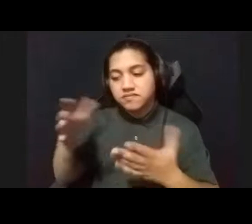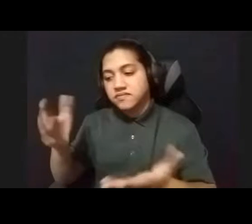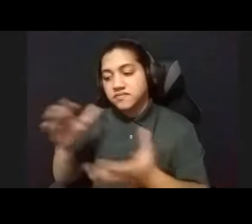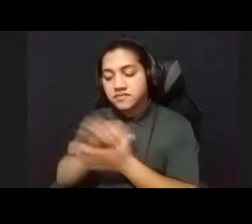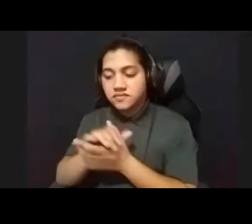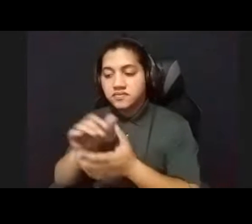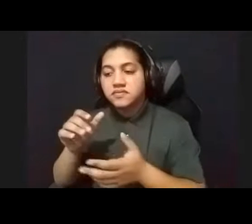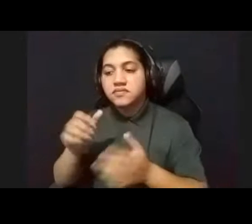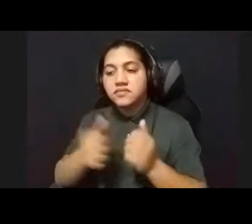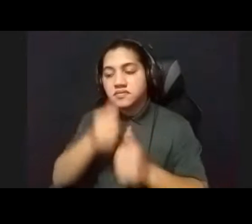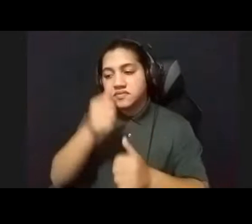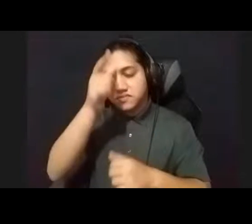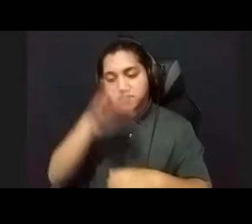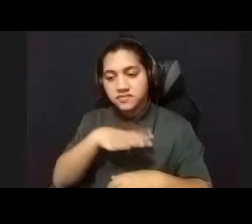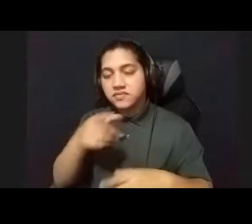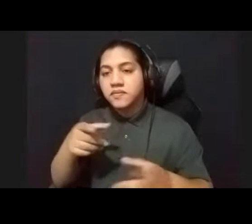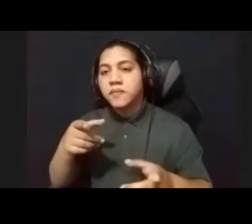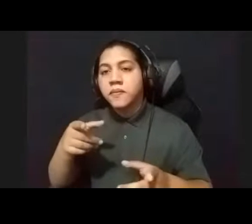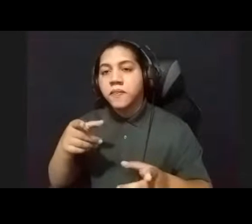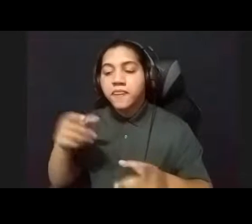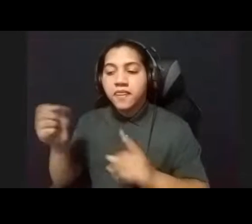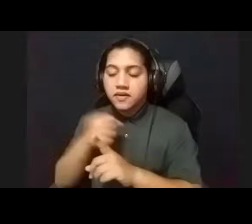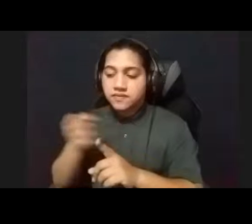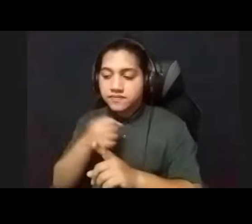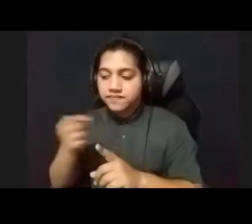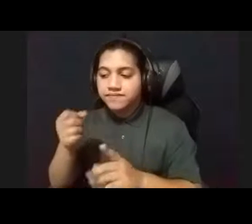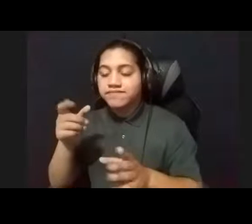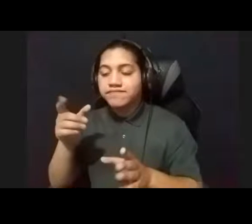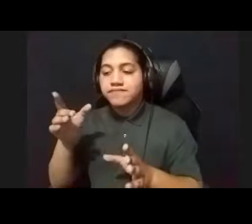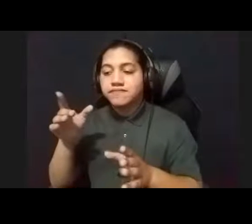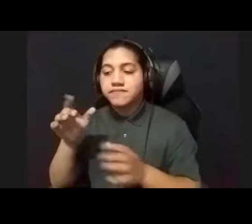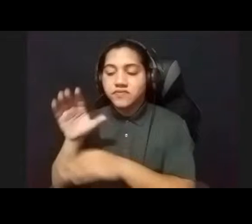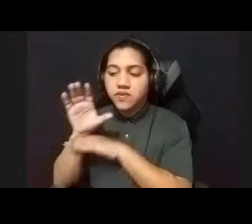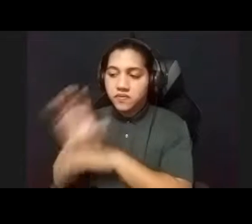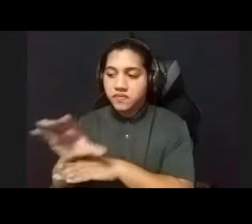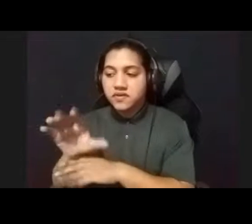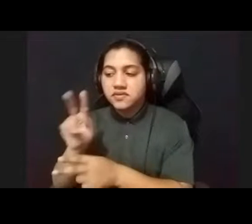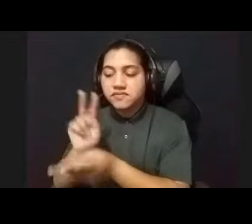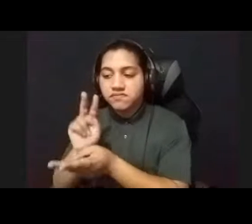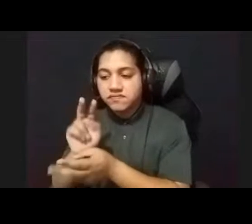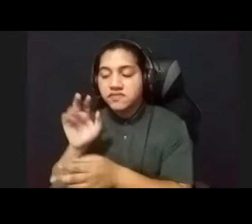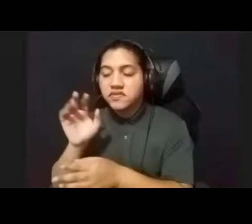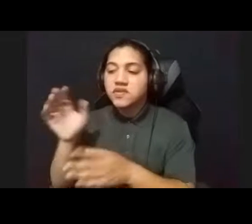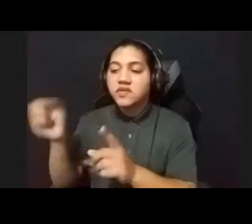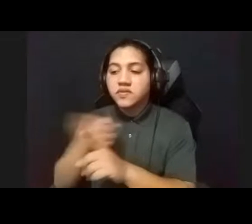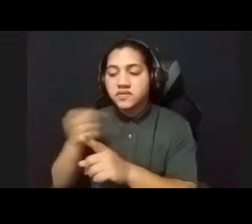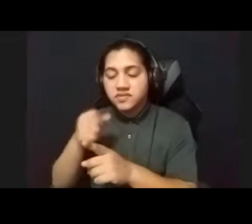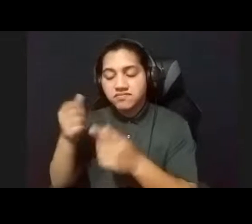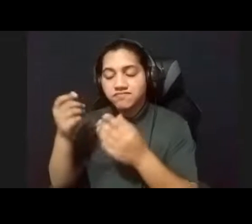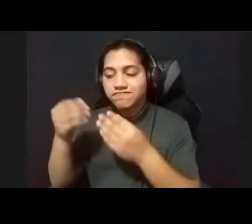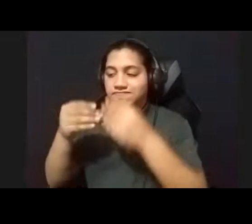mayoría hombres, con mujeres golpeadas, obligadas a tener relaciones sexuales o abusadas de cualquier forma.